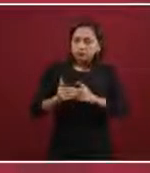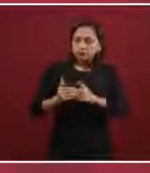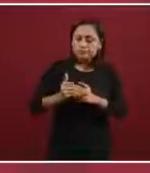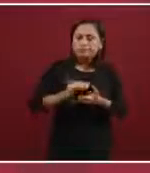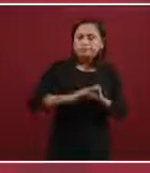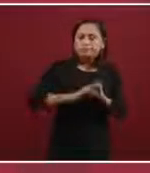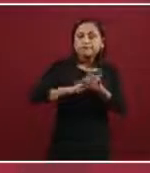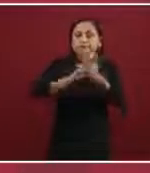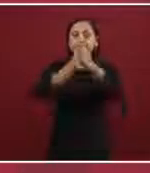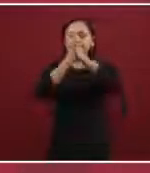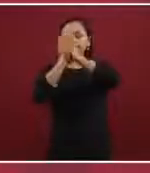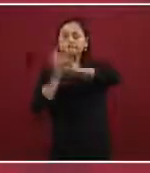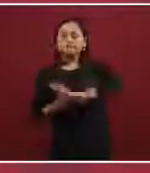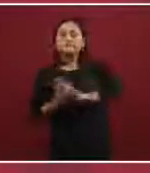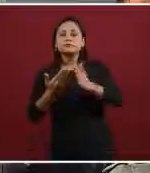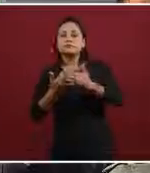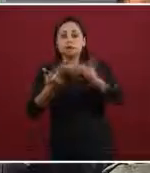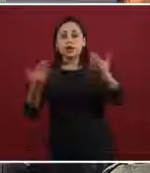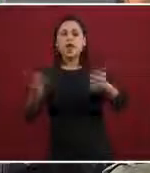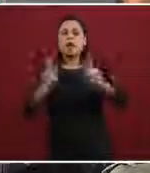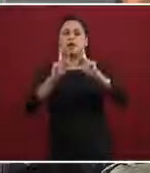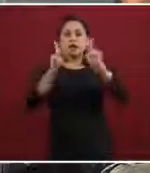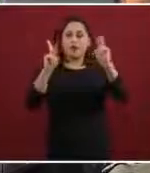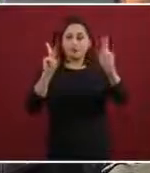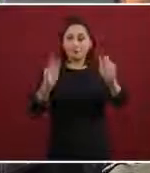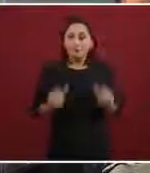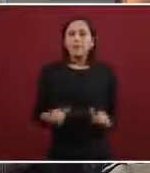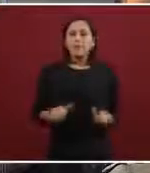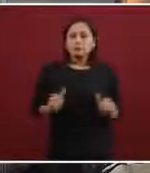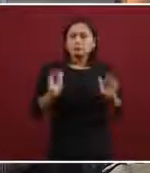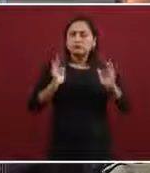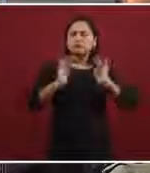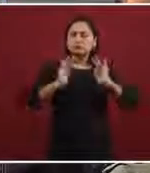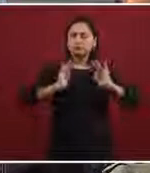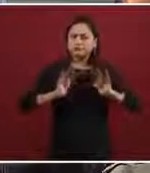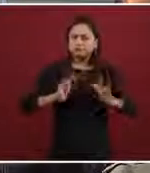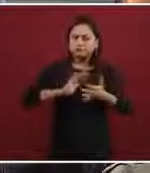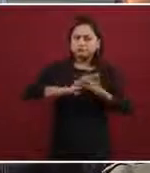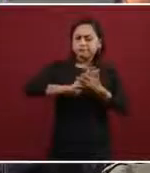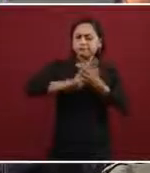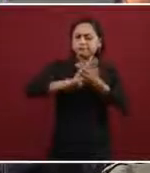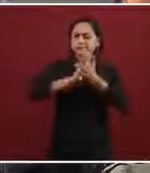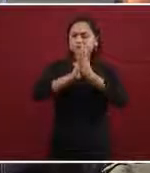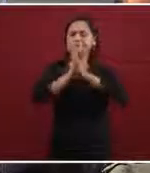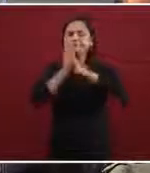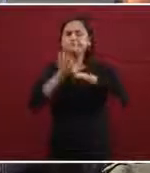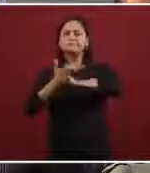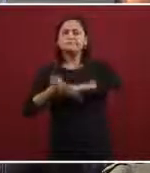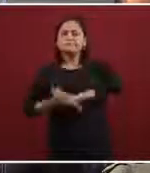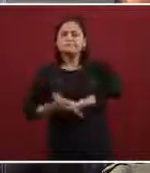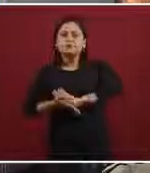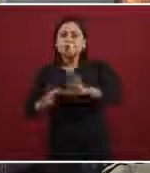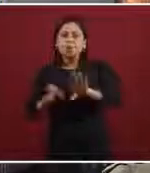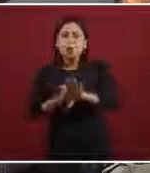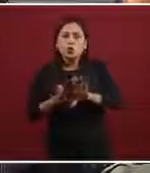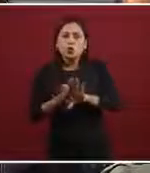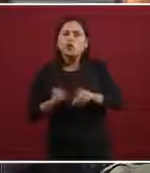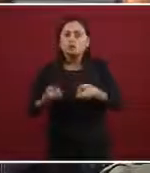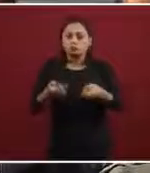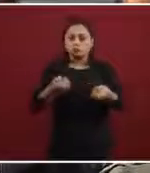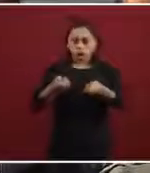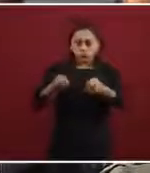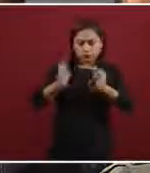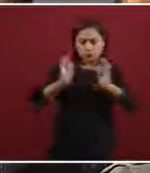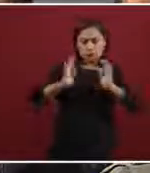con gobernabilidad y así vamos a continuar pero a ver si no tienes